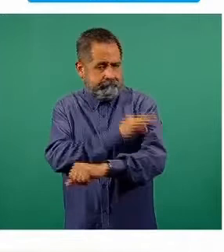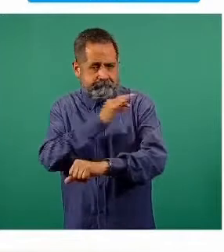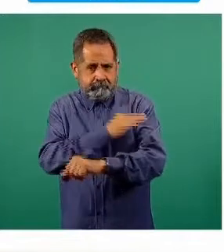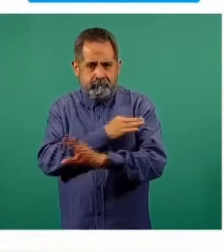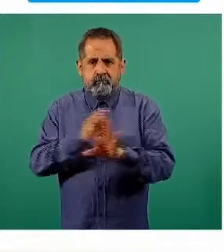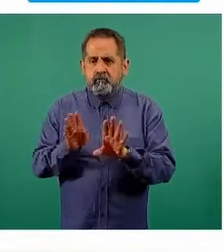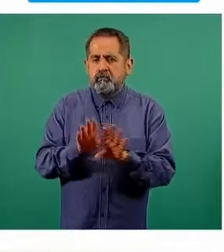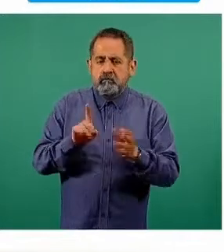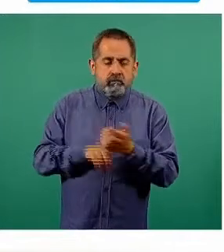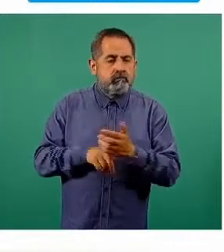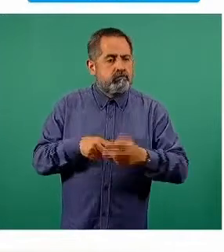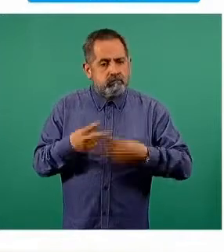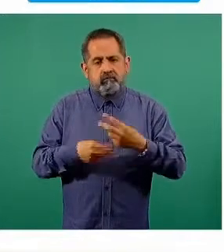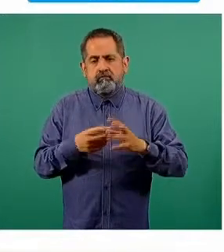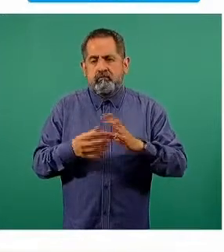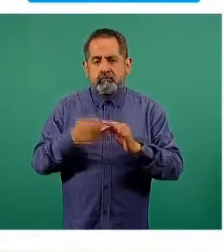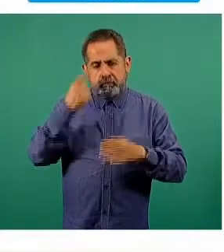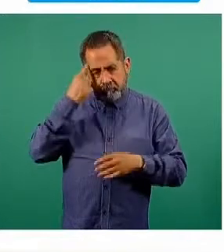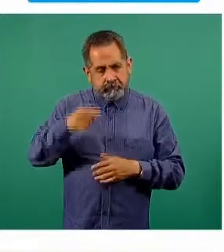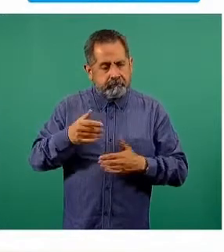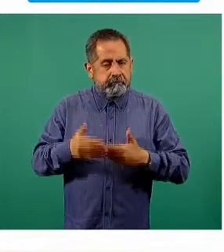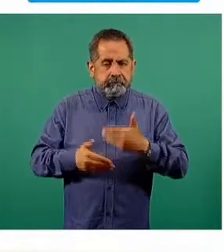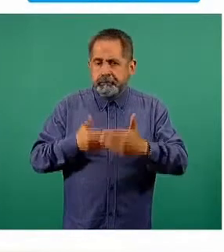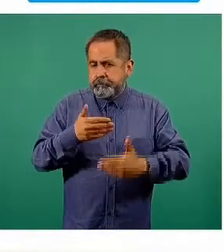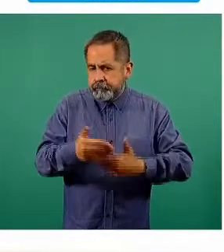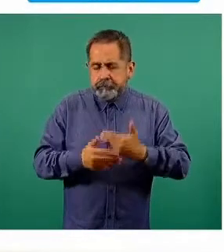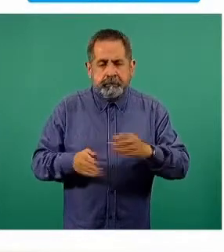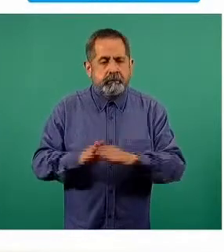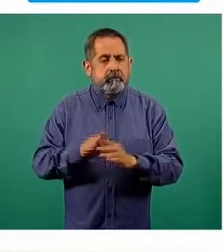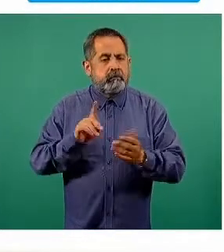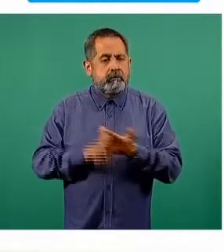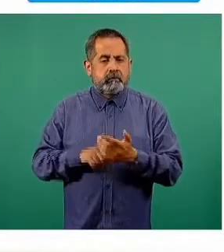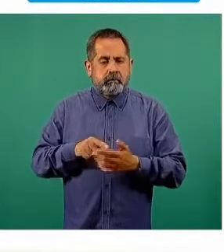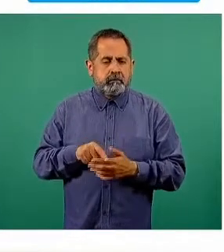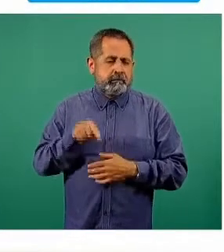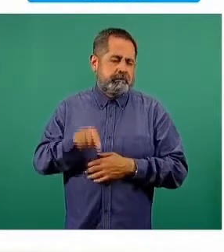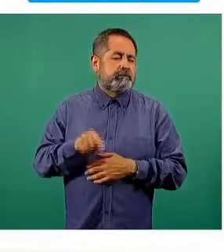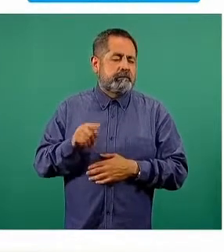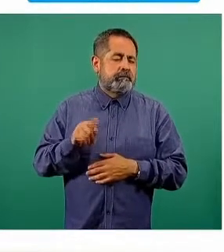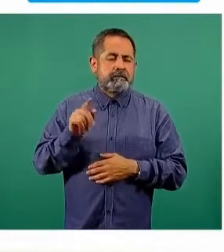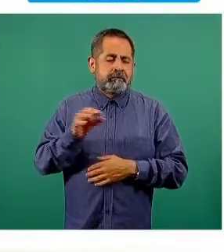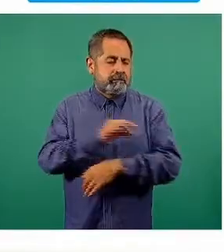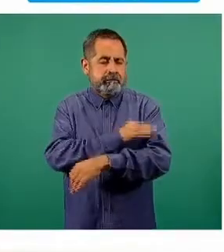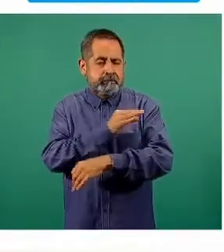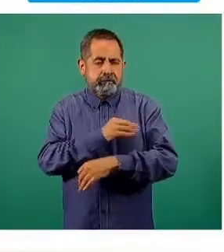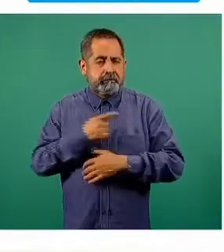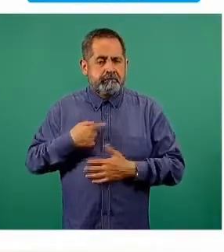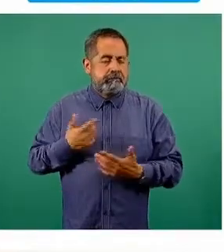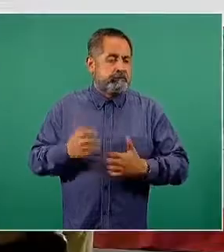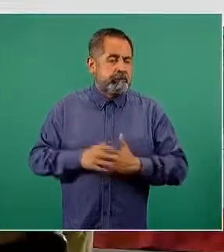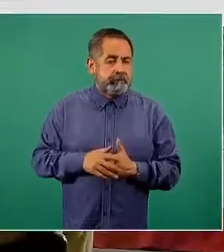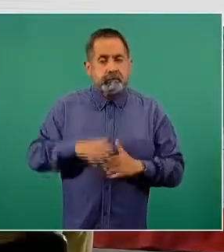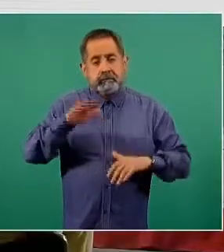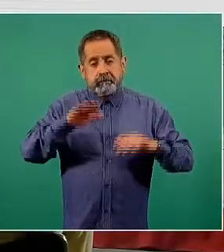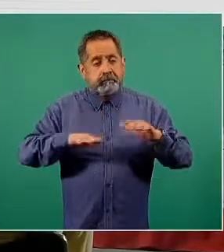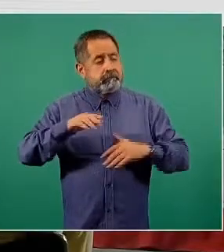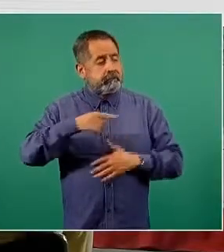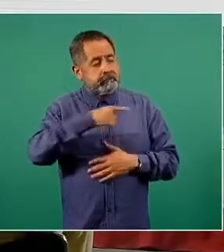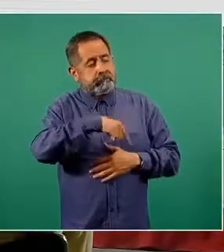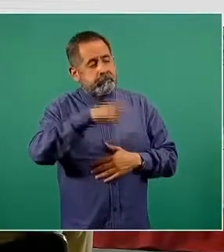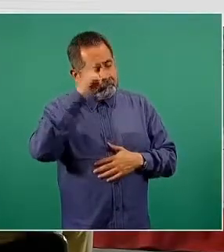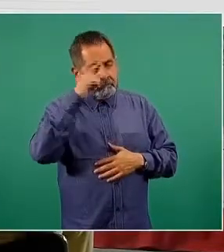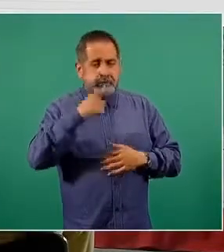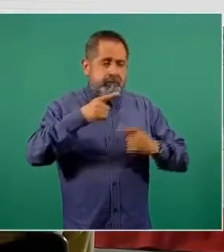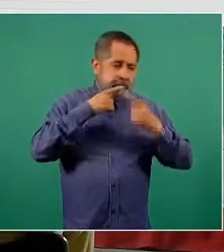nos va dando el ritmo de avance del programa de vacunación. Una conjetura que a veces aparece en